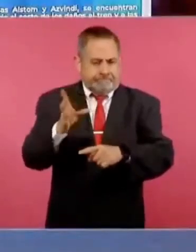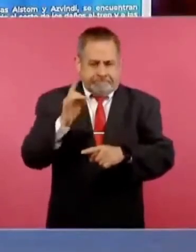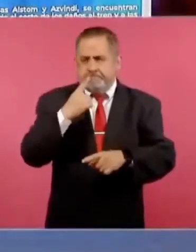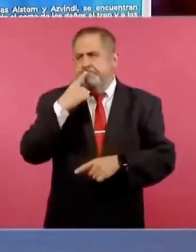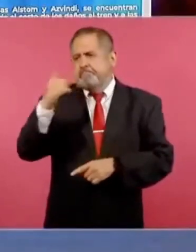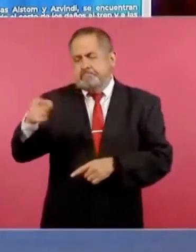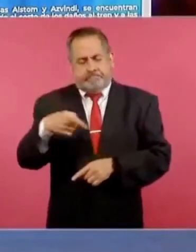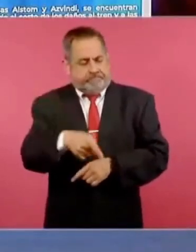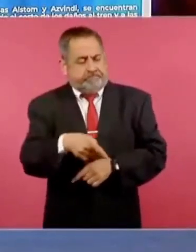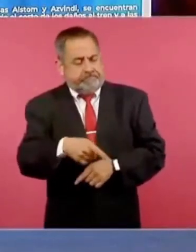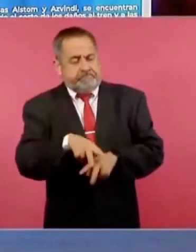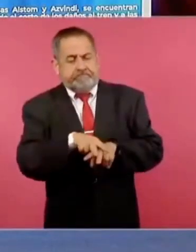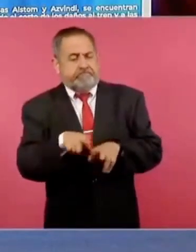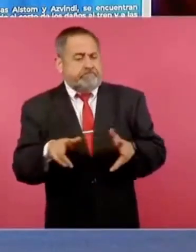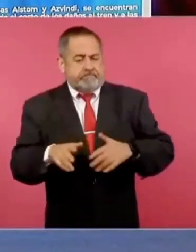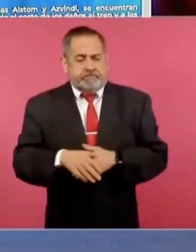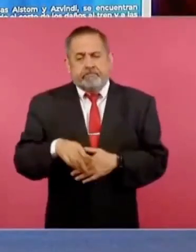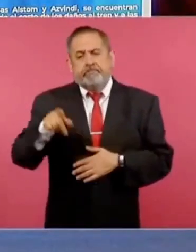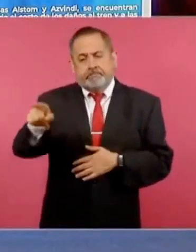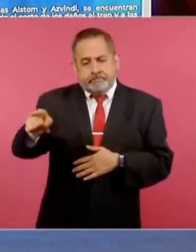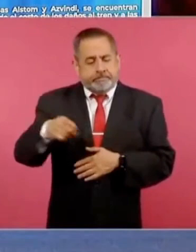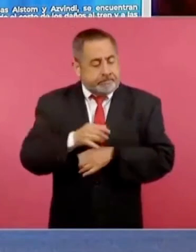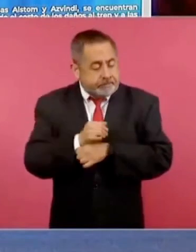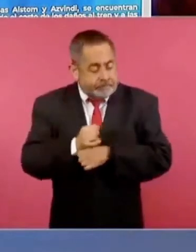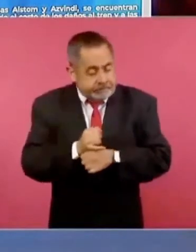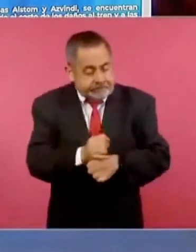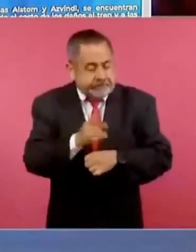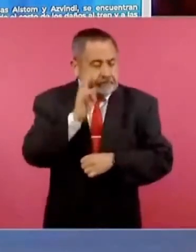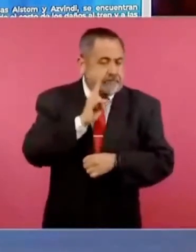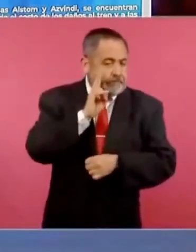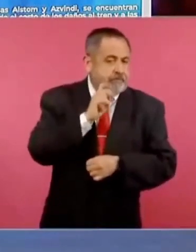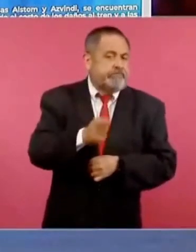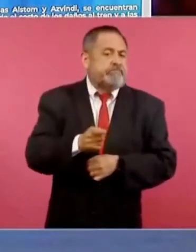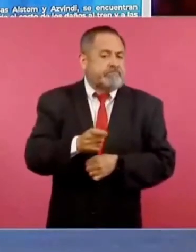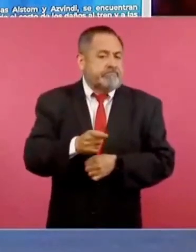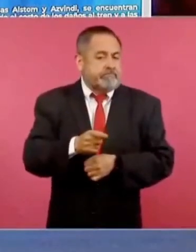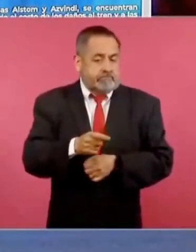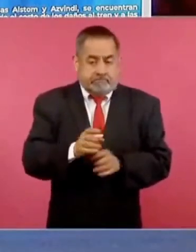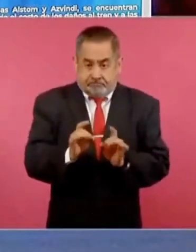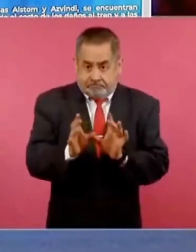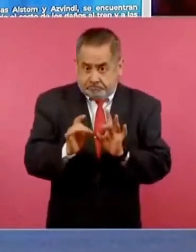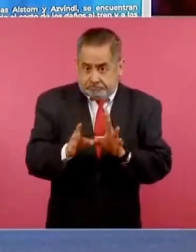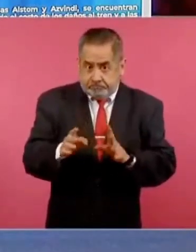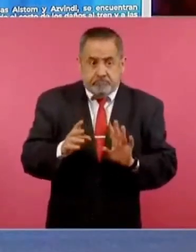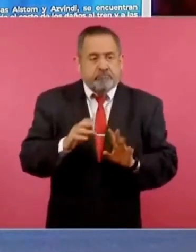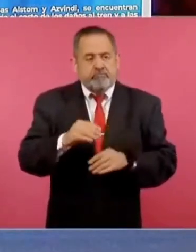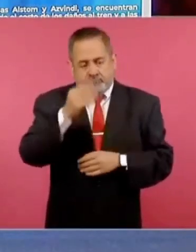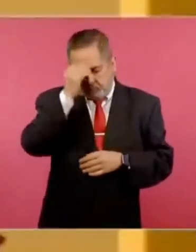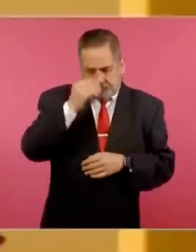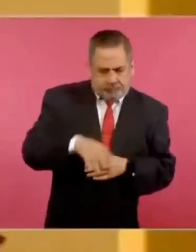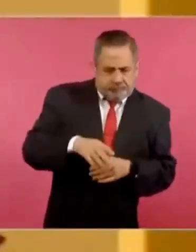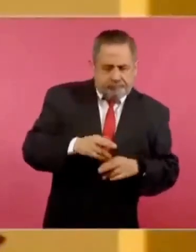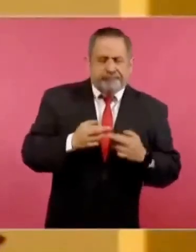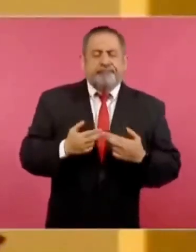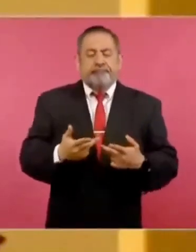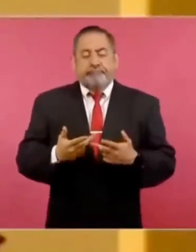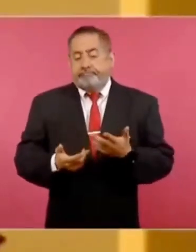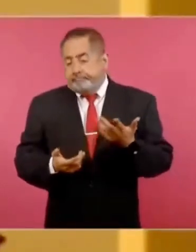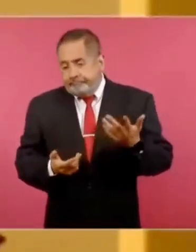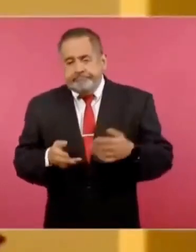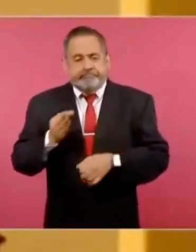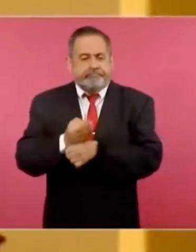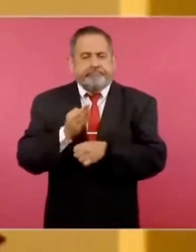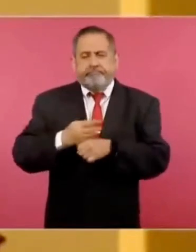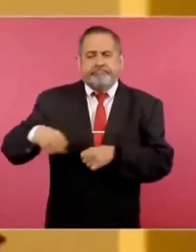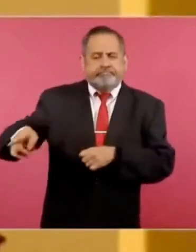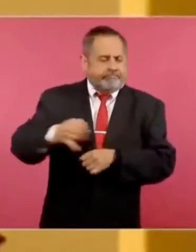se dio inicio la carpeta de investigación la el agente del ministerio público federal ya Está realizando una serie de